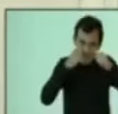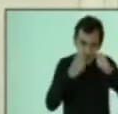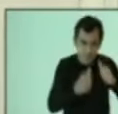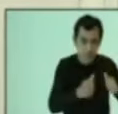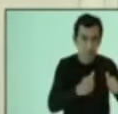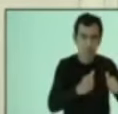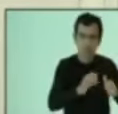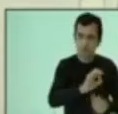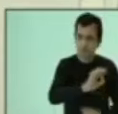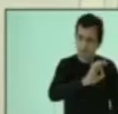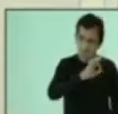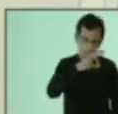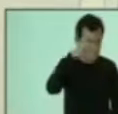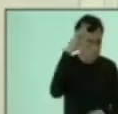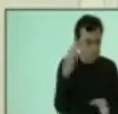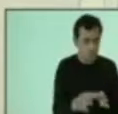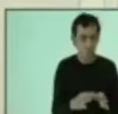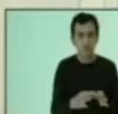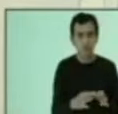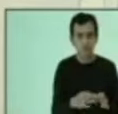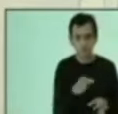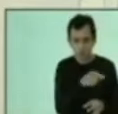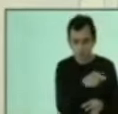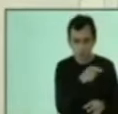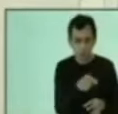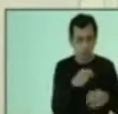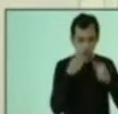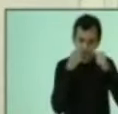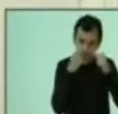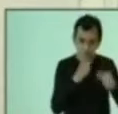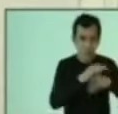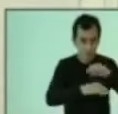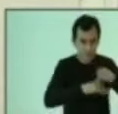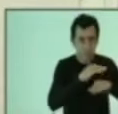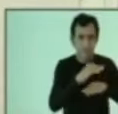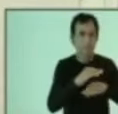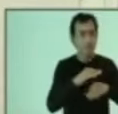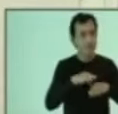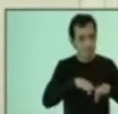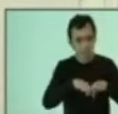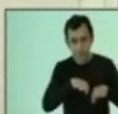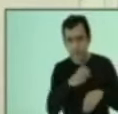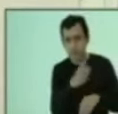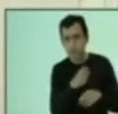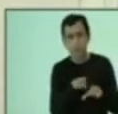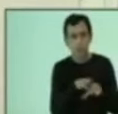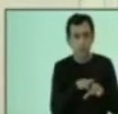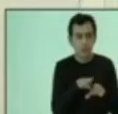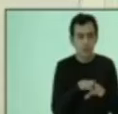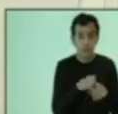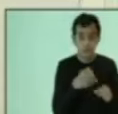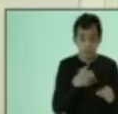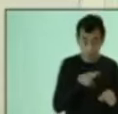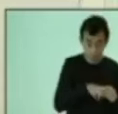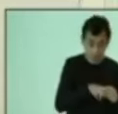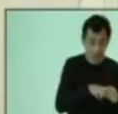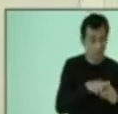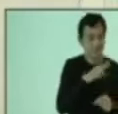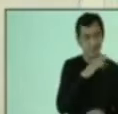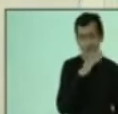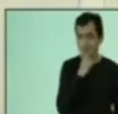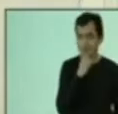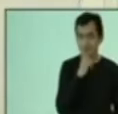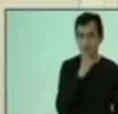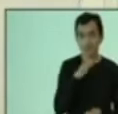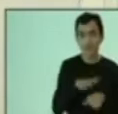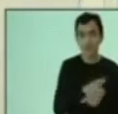vida a esta clínica y a este centro de rehabilitación. Estamos trabajando en esto. Un hospital no es viable por la cercanía que tenemos